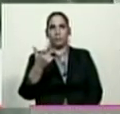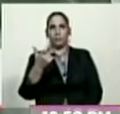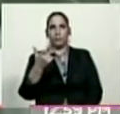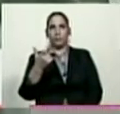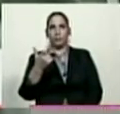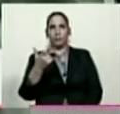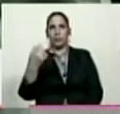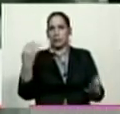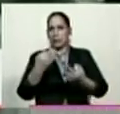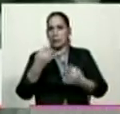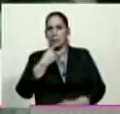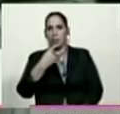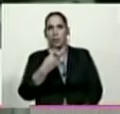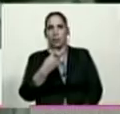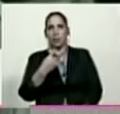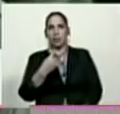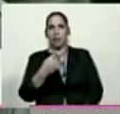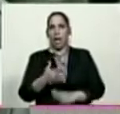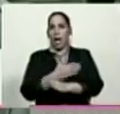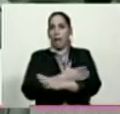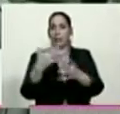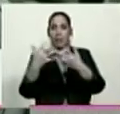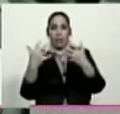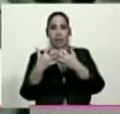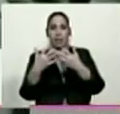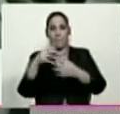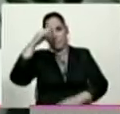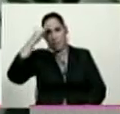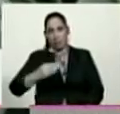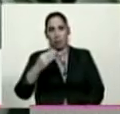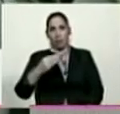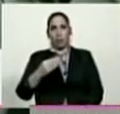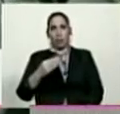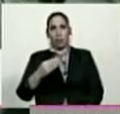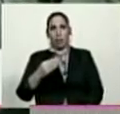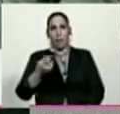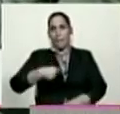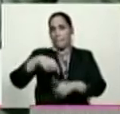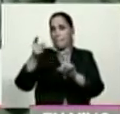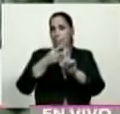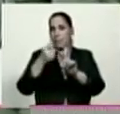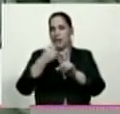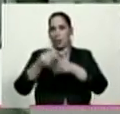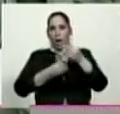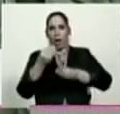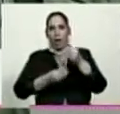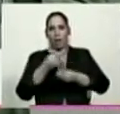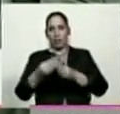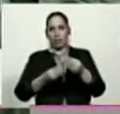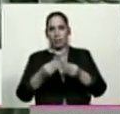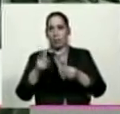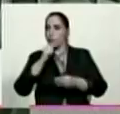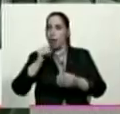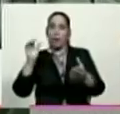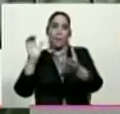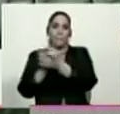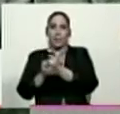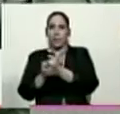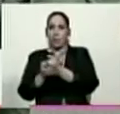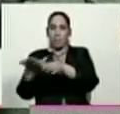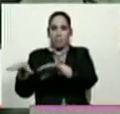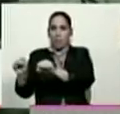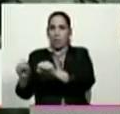Siempre se dice, ¿verdad? Antes de las guerras militares, lo primero que hacen los enemigos imperialistas